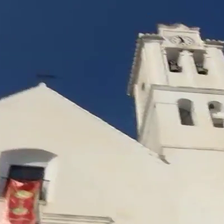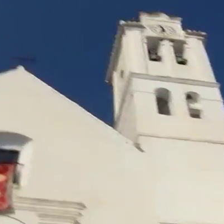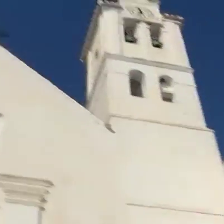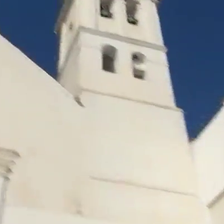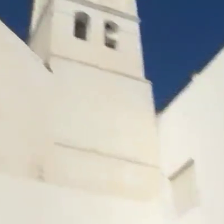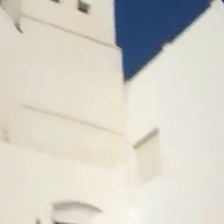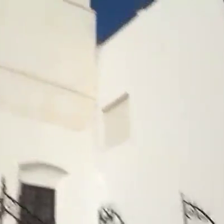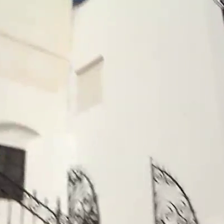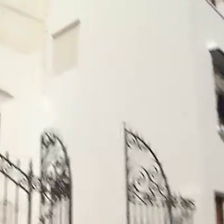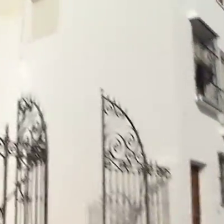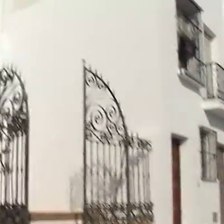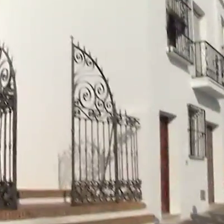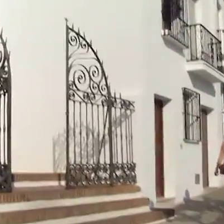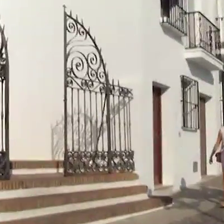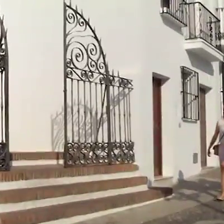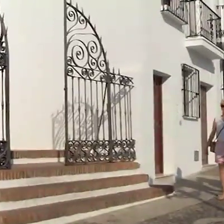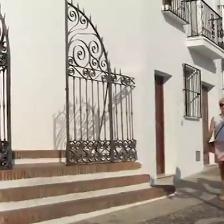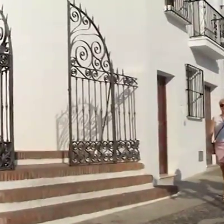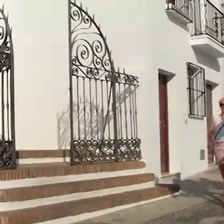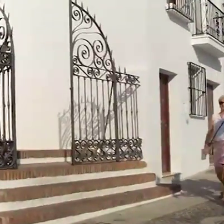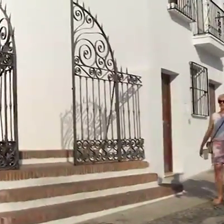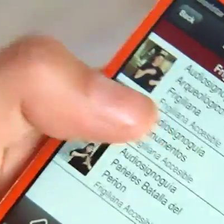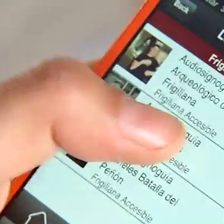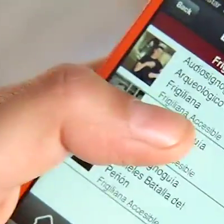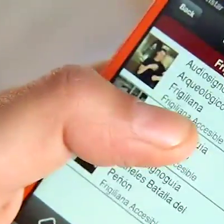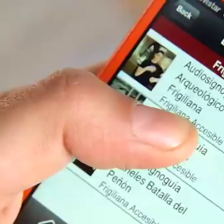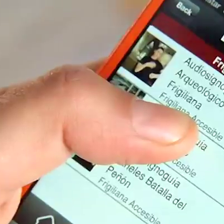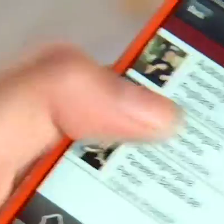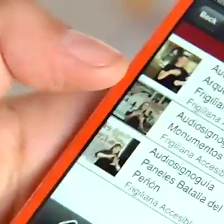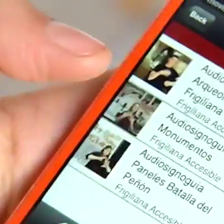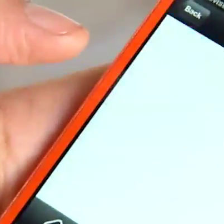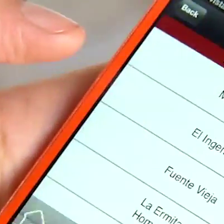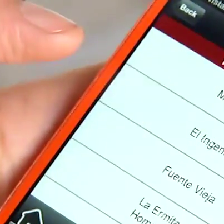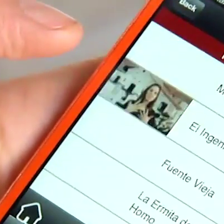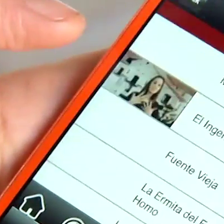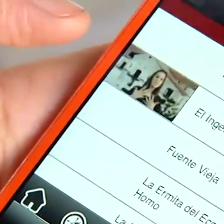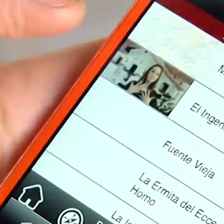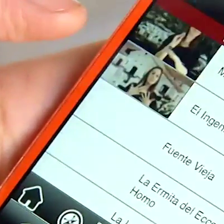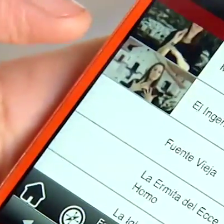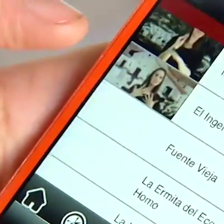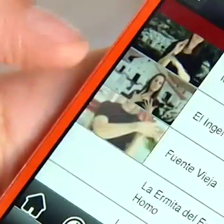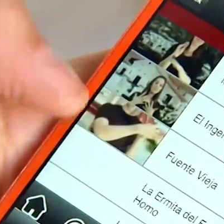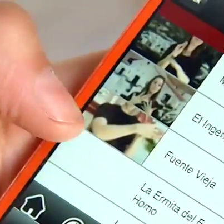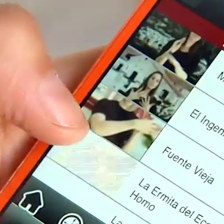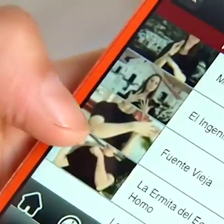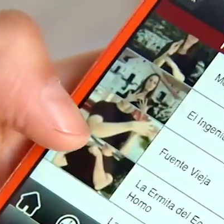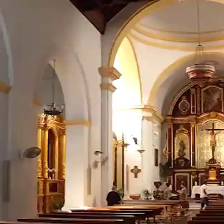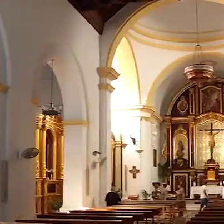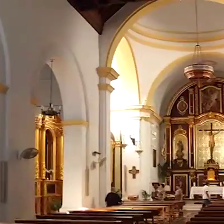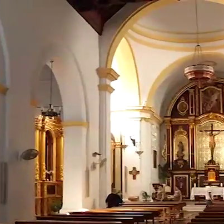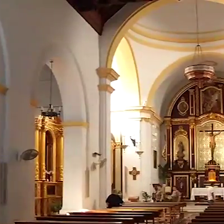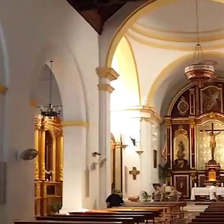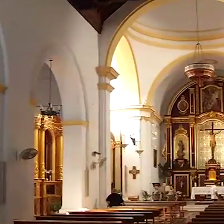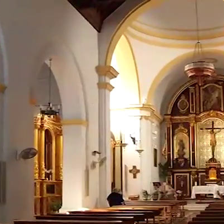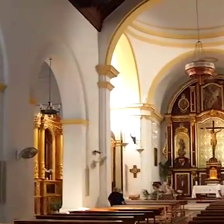monumentos a personas sordas o invidentes. Tan solo hay que conectarse a la web frigiliana en tu mano desde cualquier dispositivo móvil.